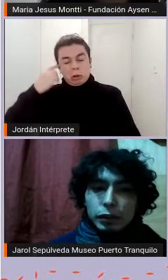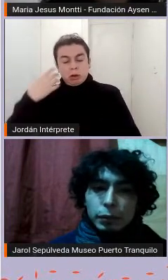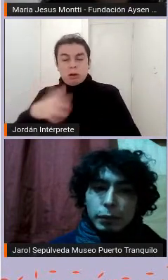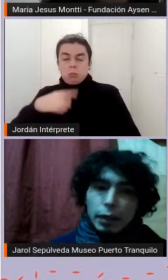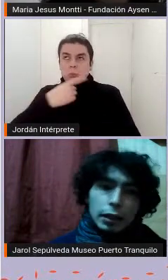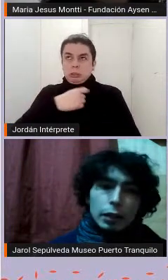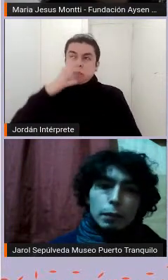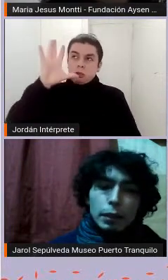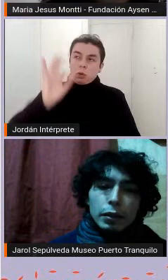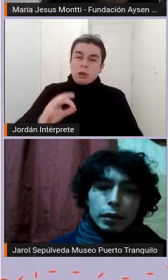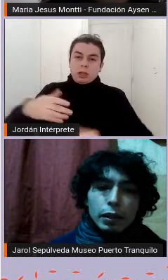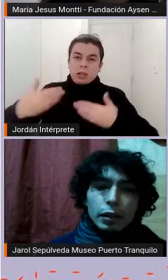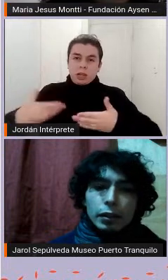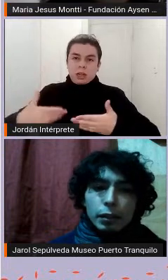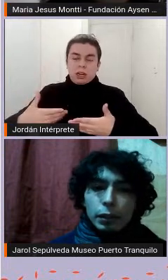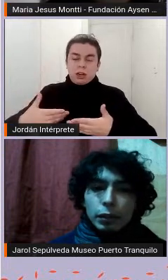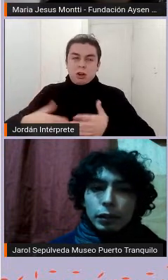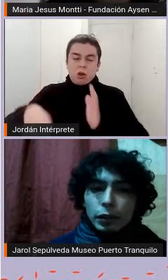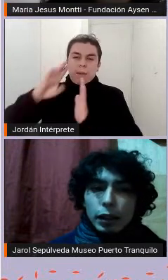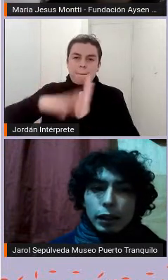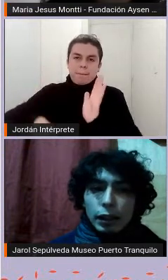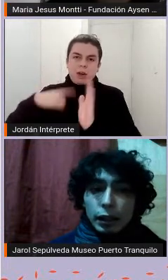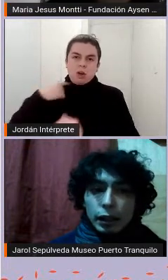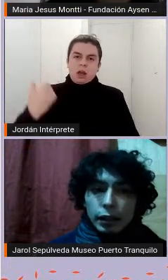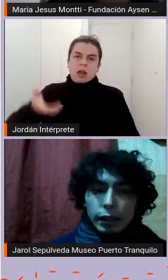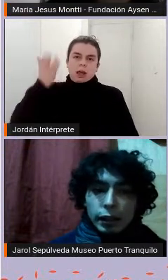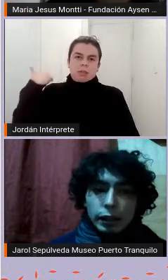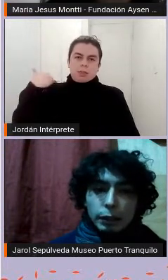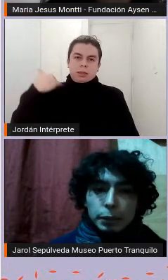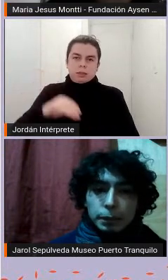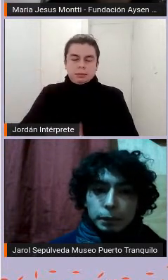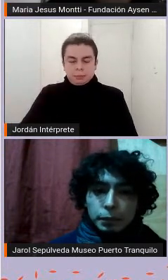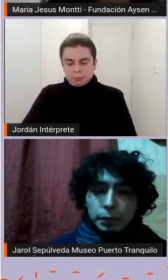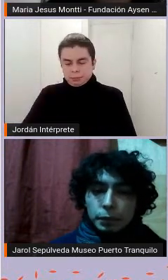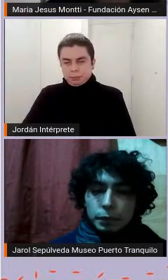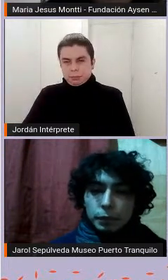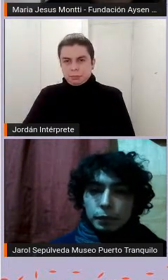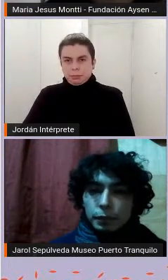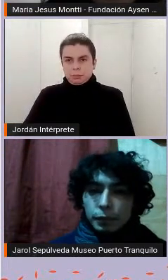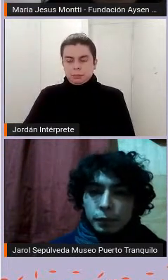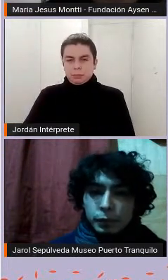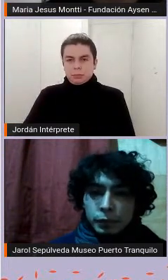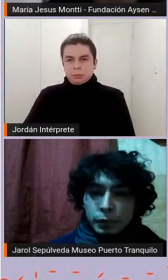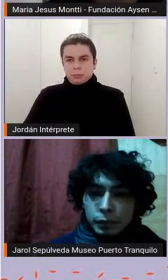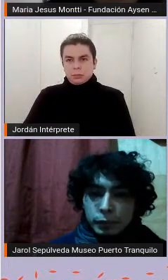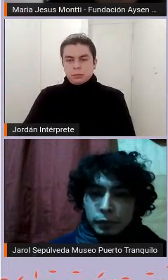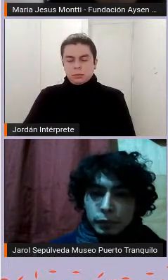kilos, 100 kilos menos que con respecto a cuando la rescatamos.